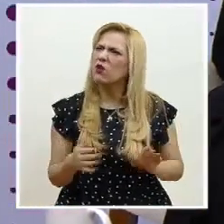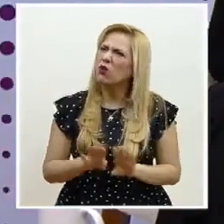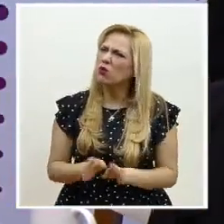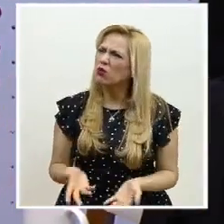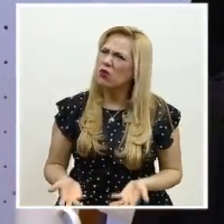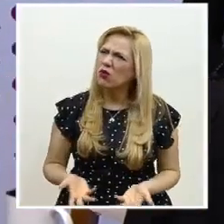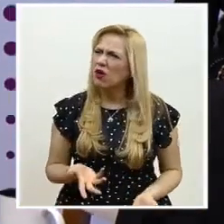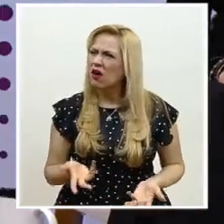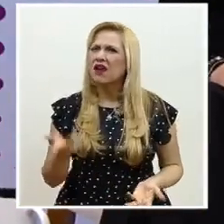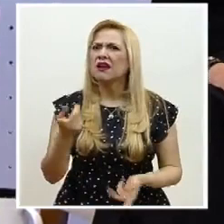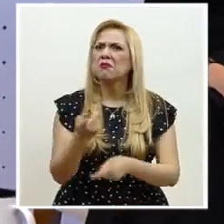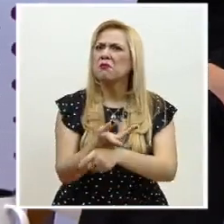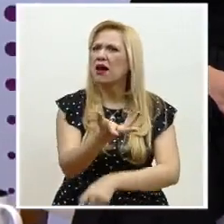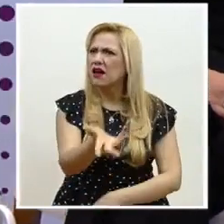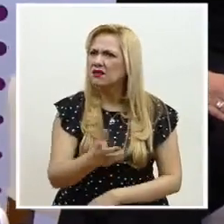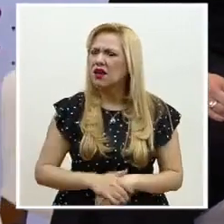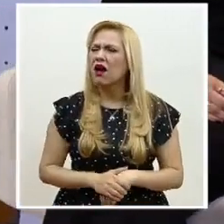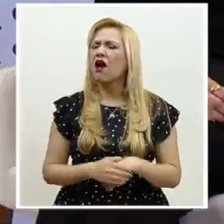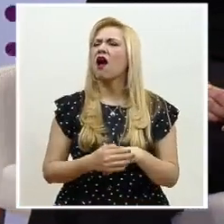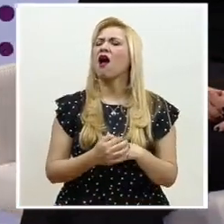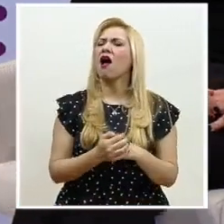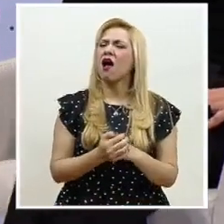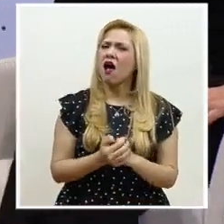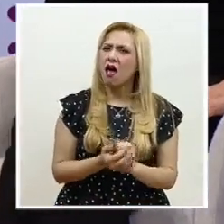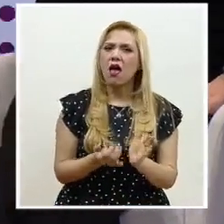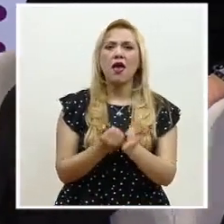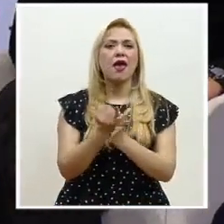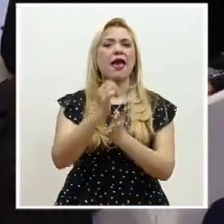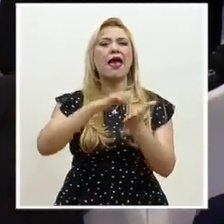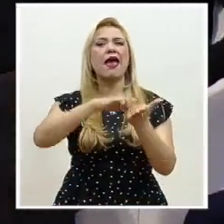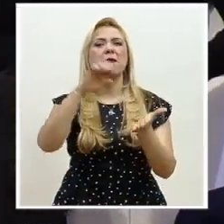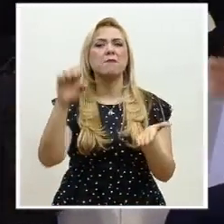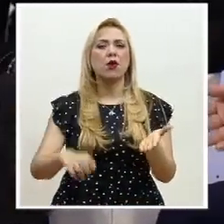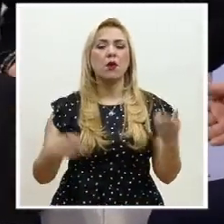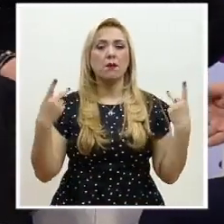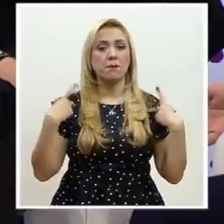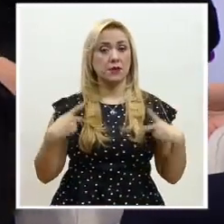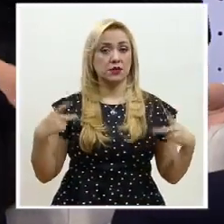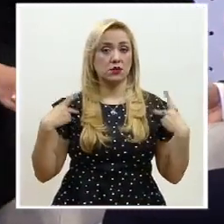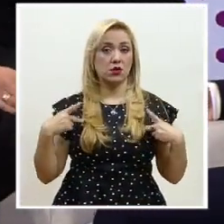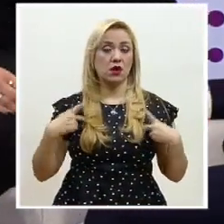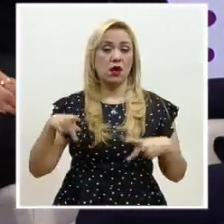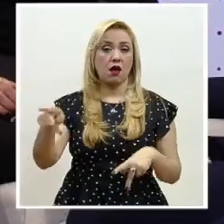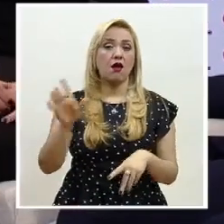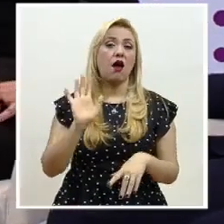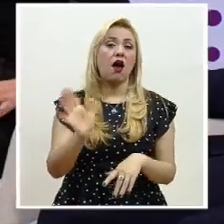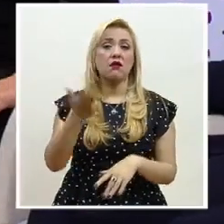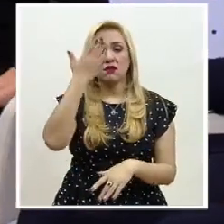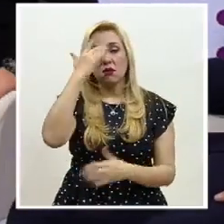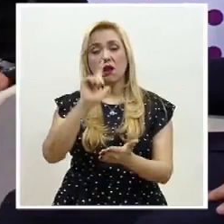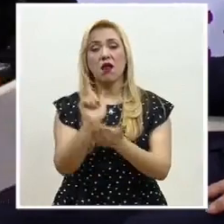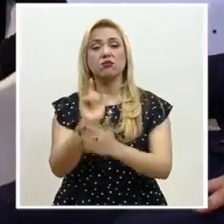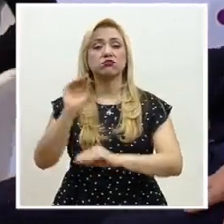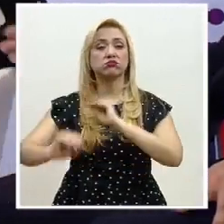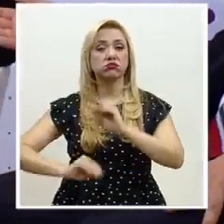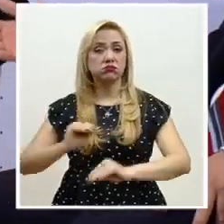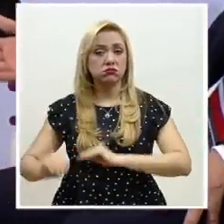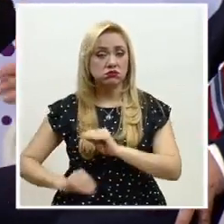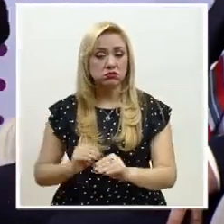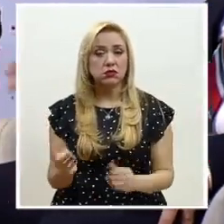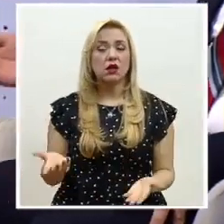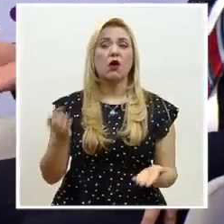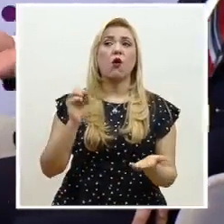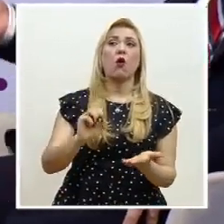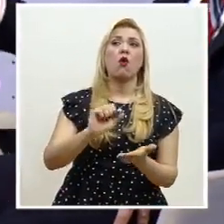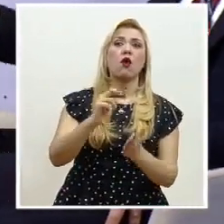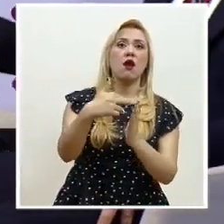que se está generando con ese criterio. Por ejemplo, gente que ha estado involucrada en política pública, en la administración pública puede ser